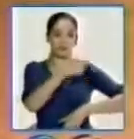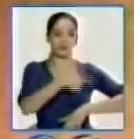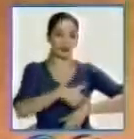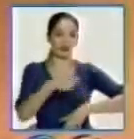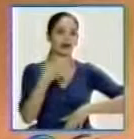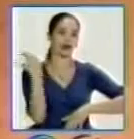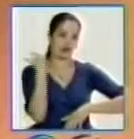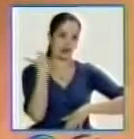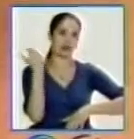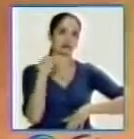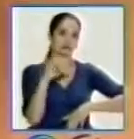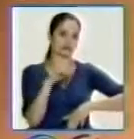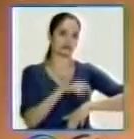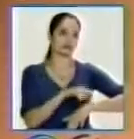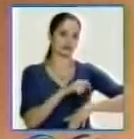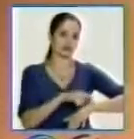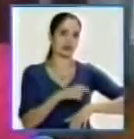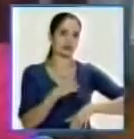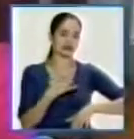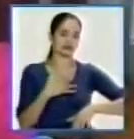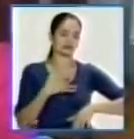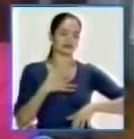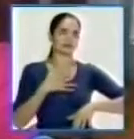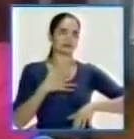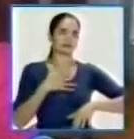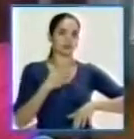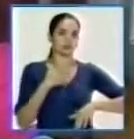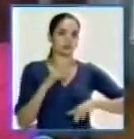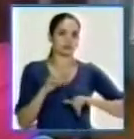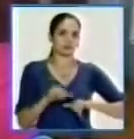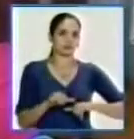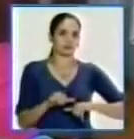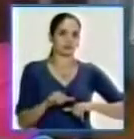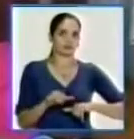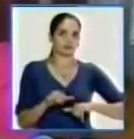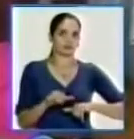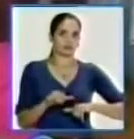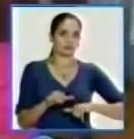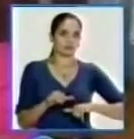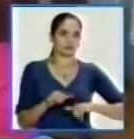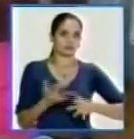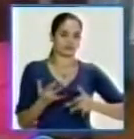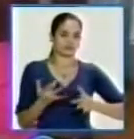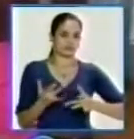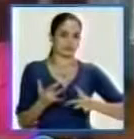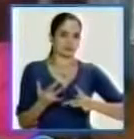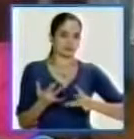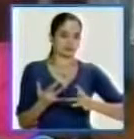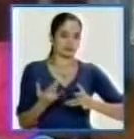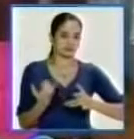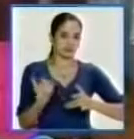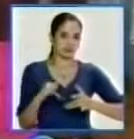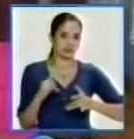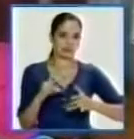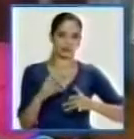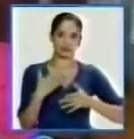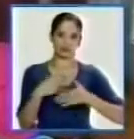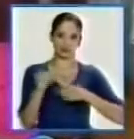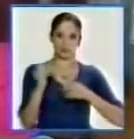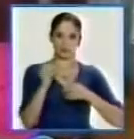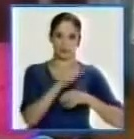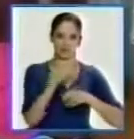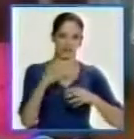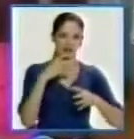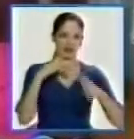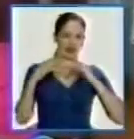así ya la vi gris. Y yo me quedo quieto y nada más espero, pues, que la garabía la gente, ¿no? Para